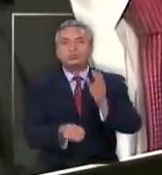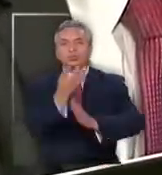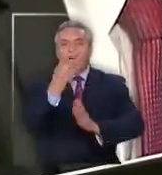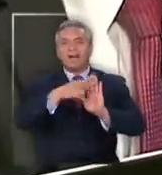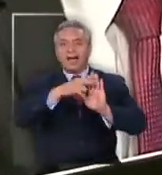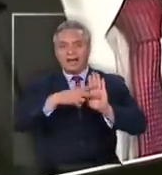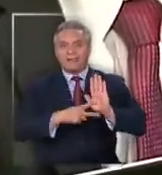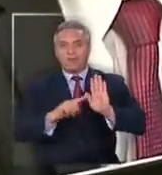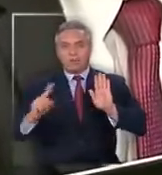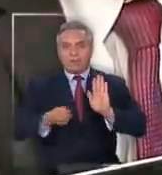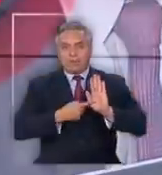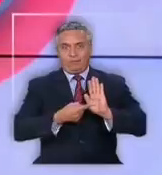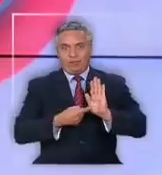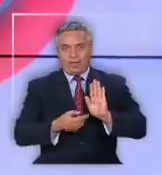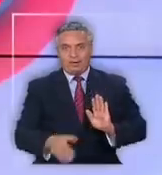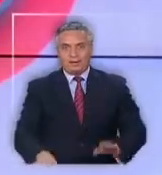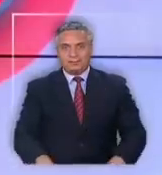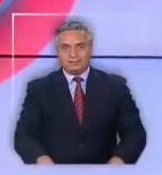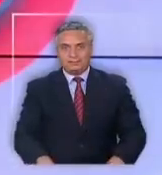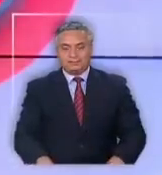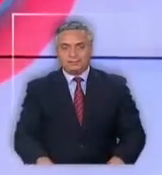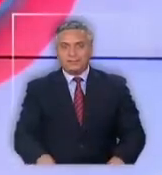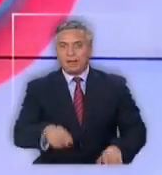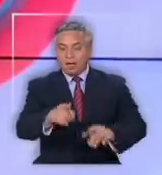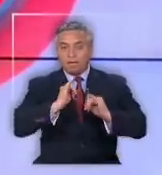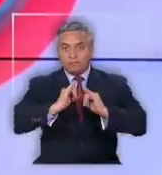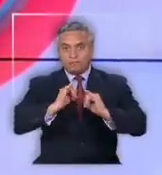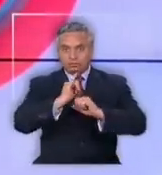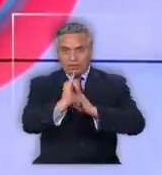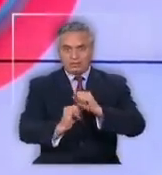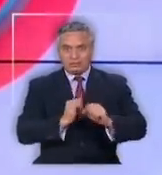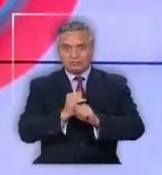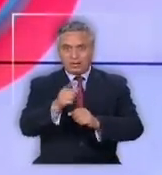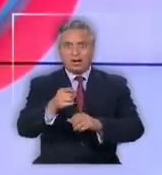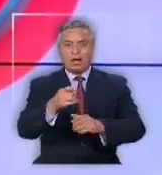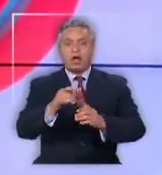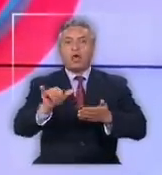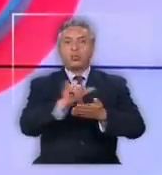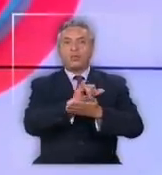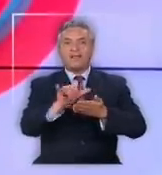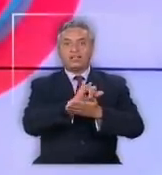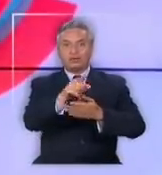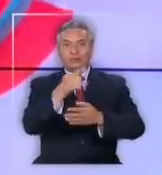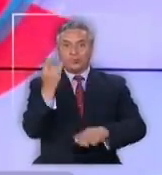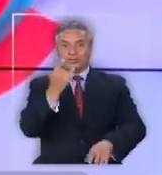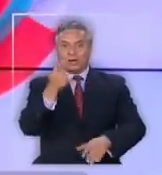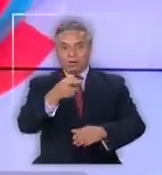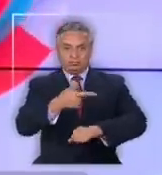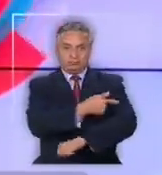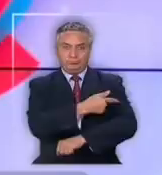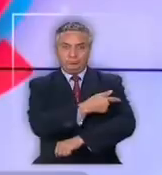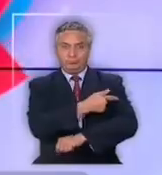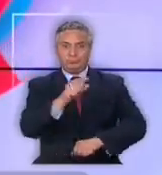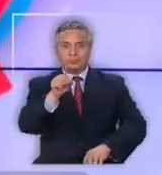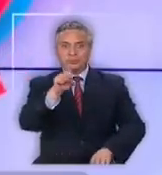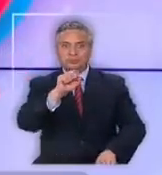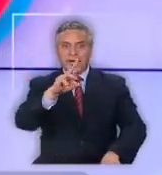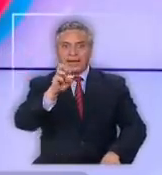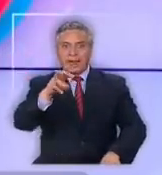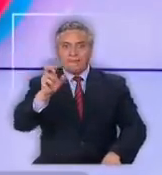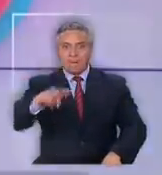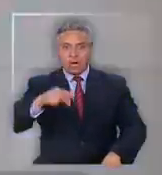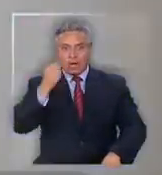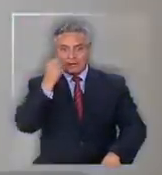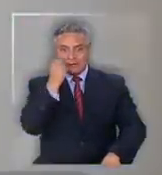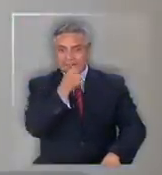tributaria. Y en información internacional, la ciudad de Nueva York decretó que la vacunación contra el sarampión será obligatoria en varias zonas